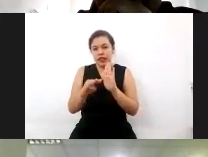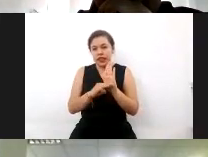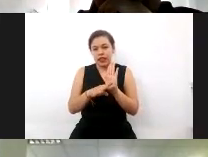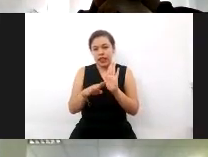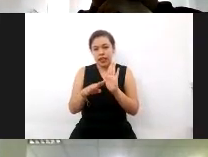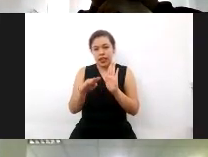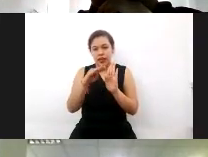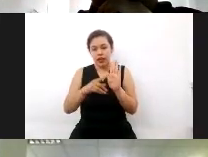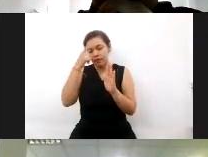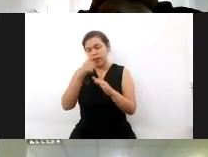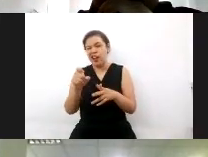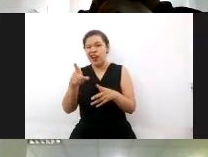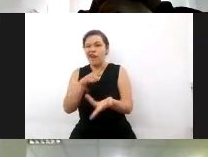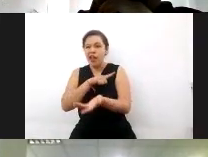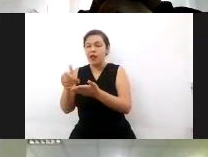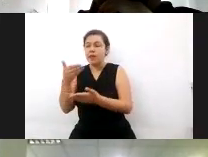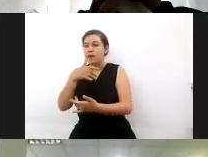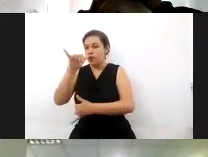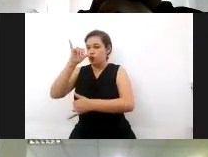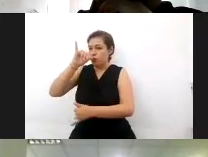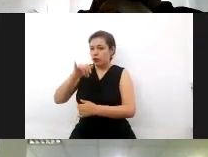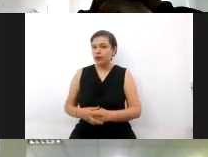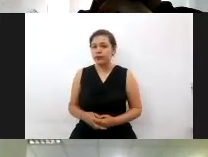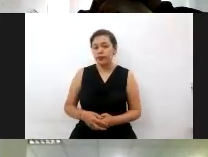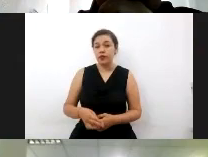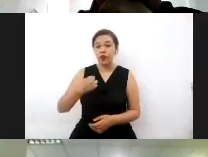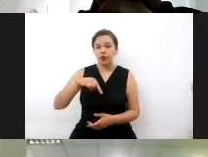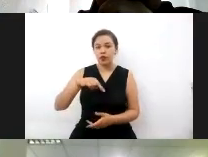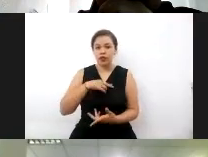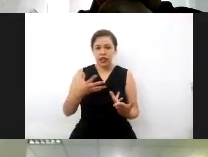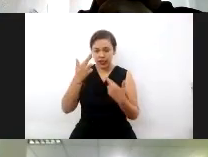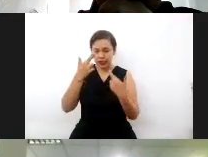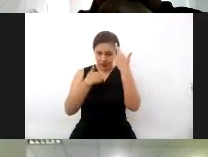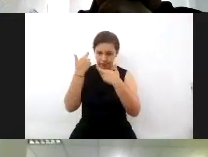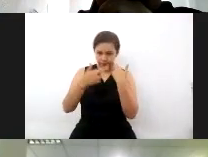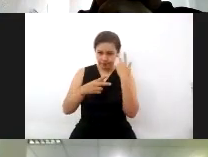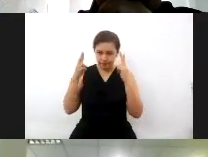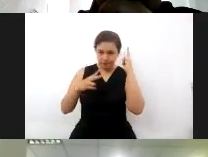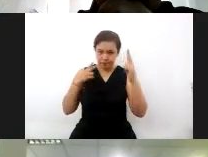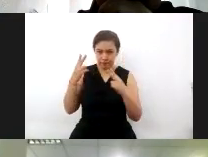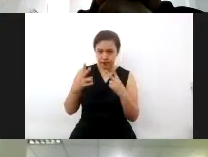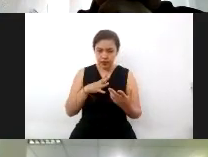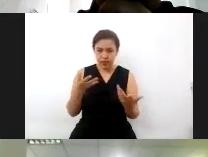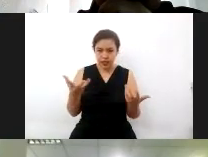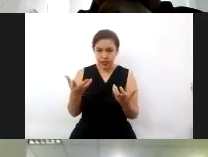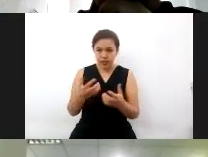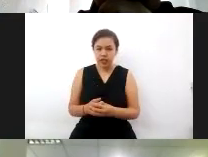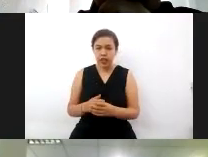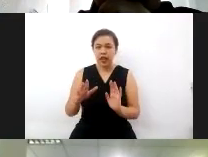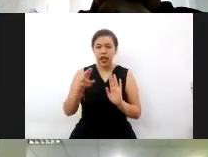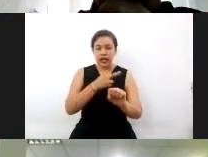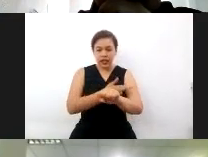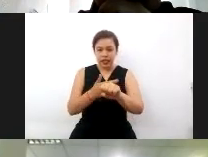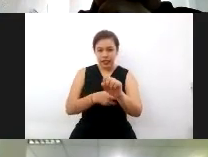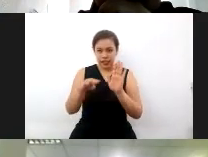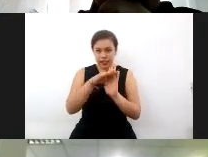potabilidad del agua. Nosotros, en el momento que hacemos nuestras visitas de verificación, le solicitamos un registro y una